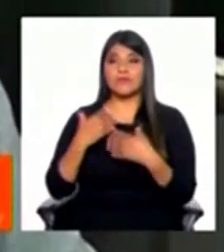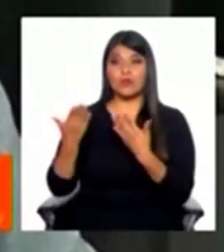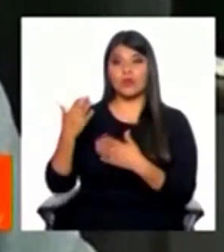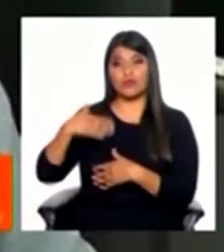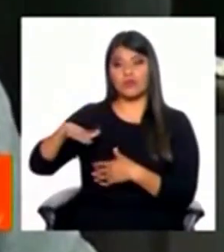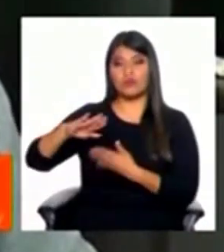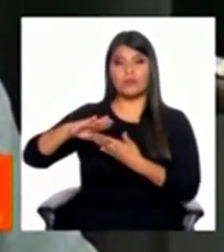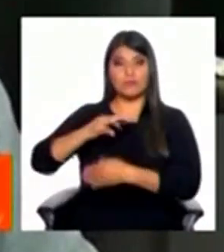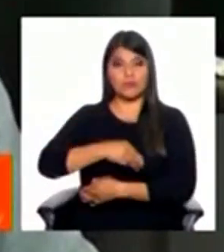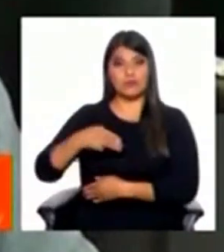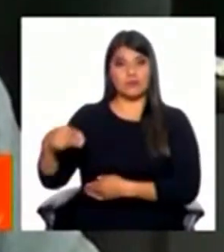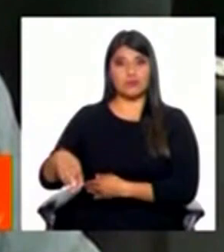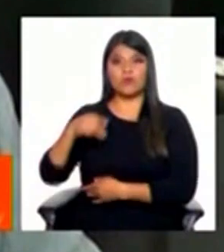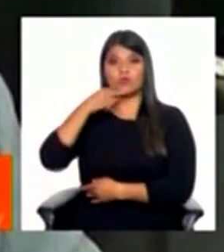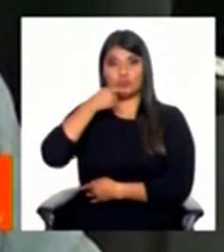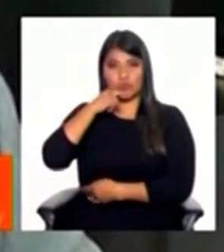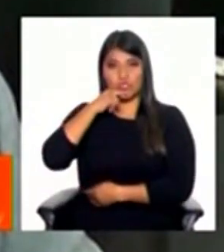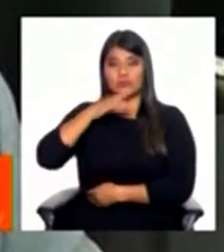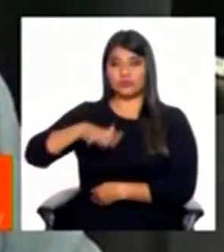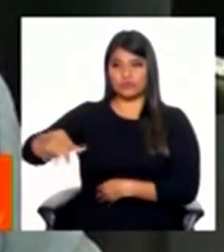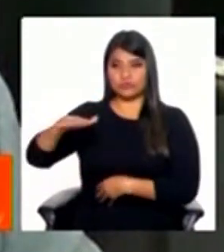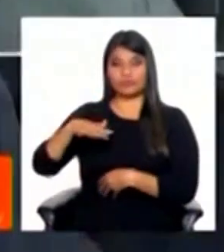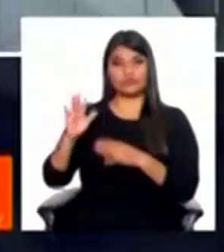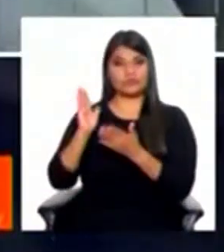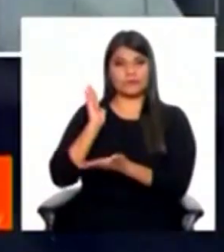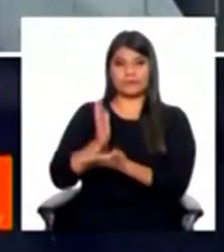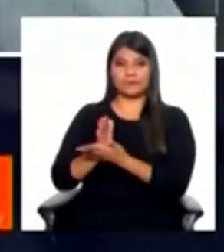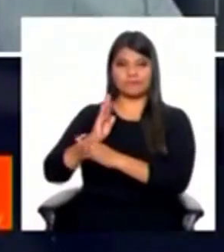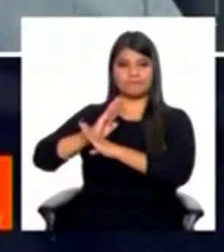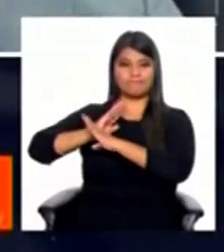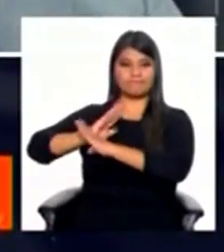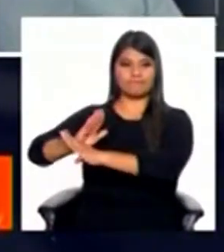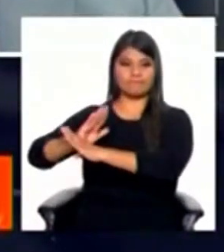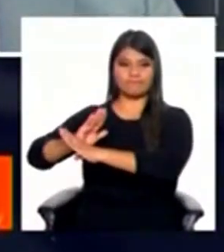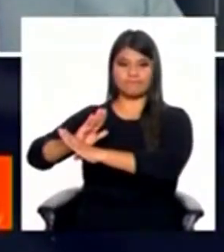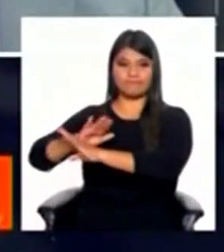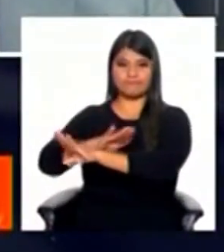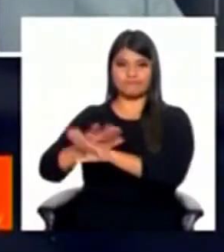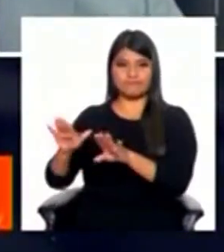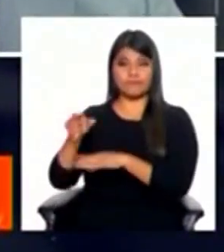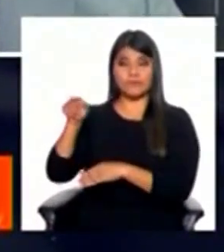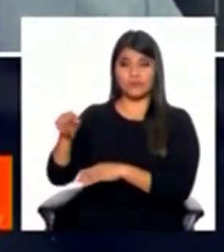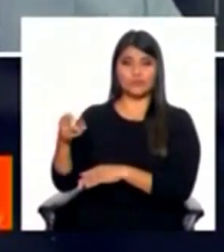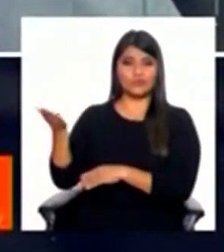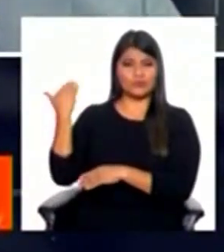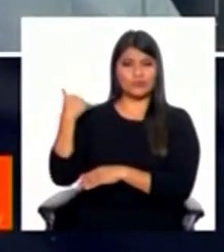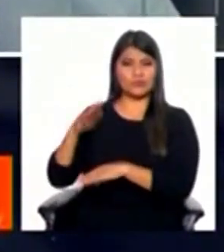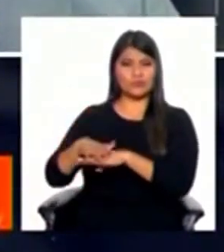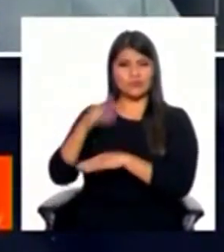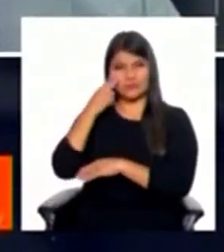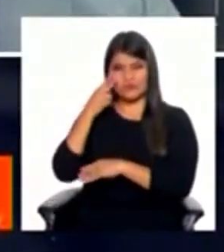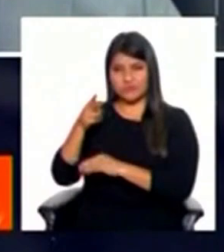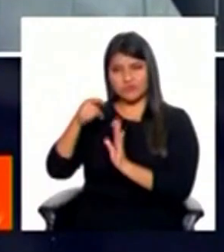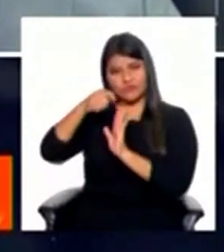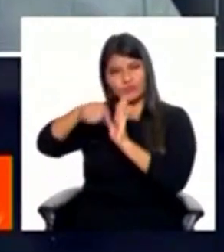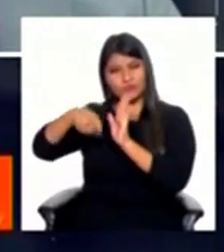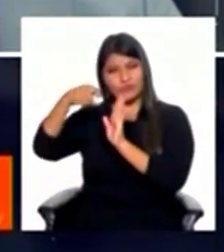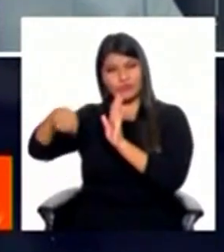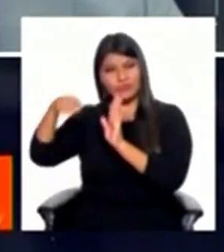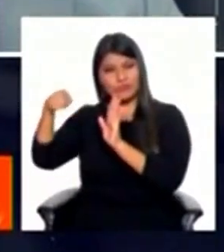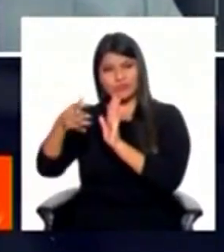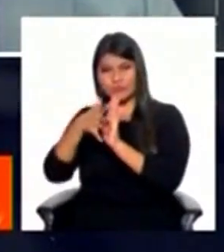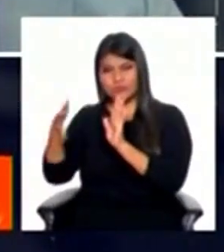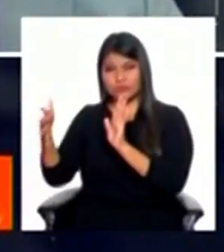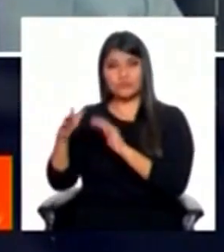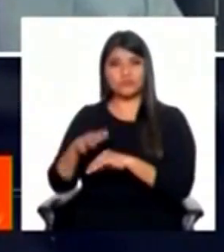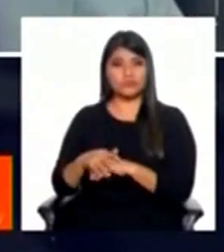Poblaciones Vulnerables ha manifestado su más enérgico rechazo frente a estas imágenes que se han propalado, que se han vuelto virales en redes,